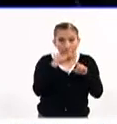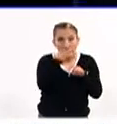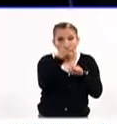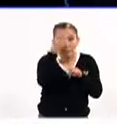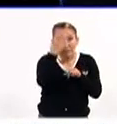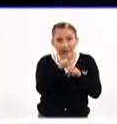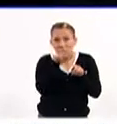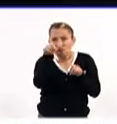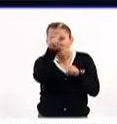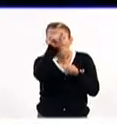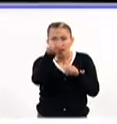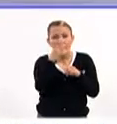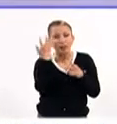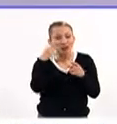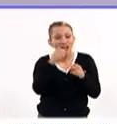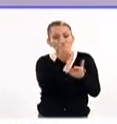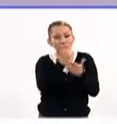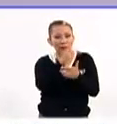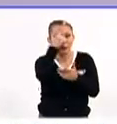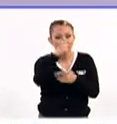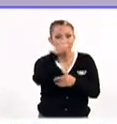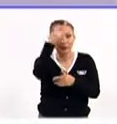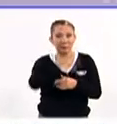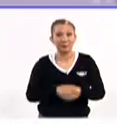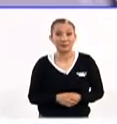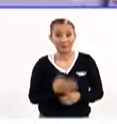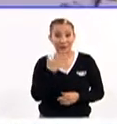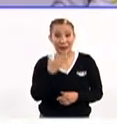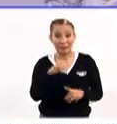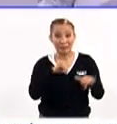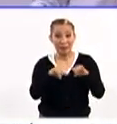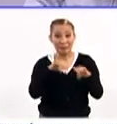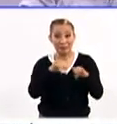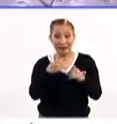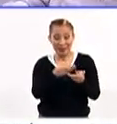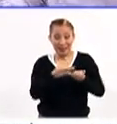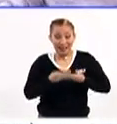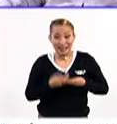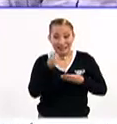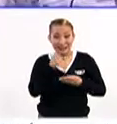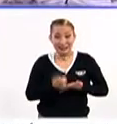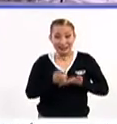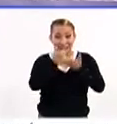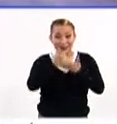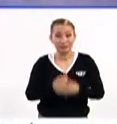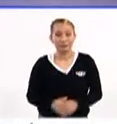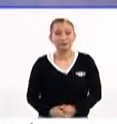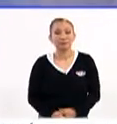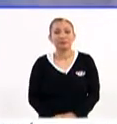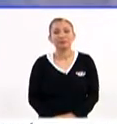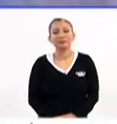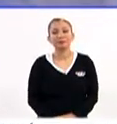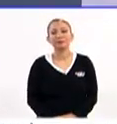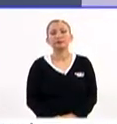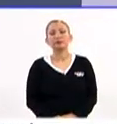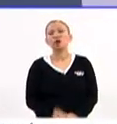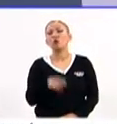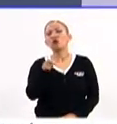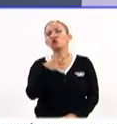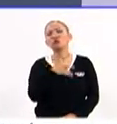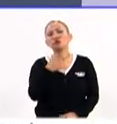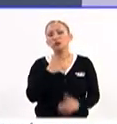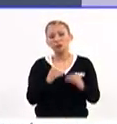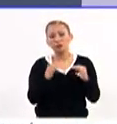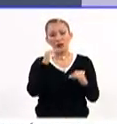ubicaba y recorría la ciudad fácil. Bendito mapita que nos ha resuelto la vida a todos. ¿Cómo has sentido